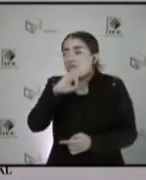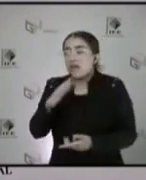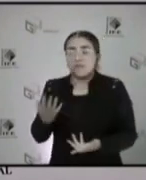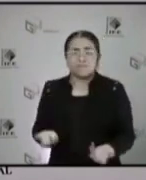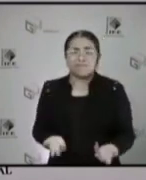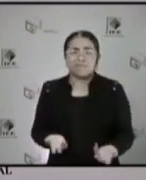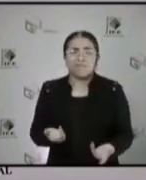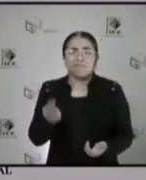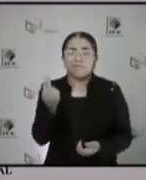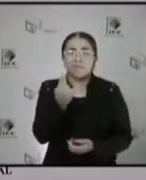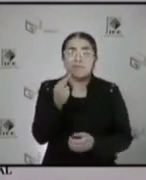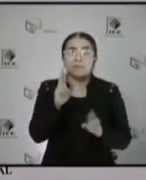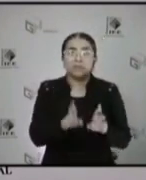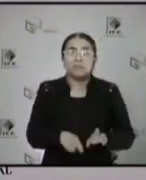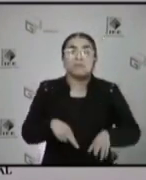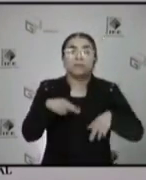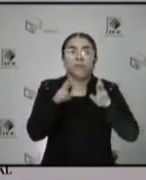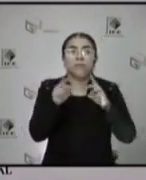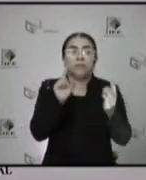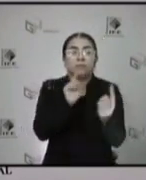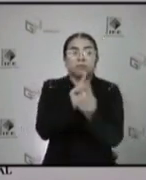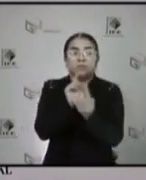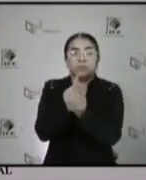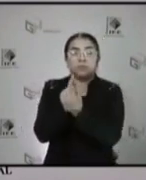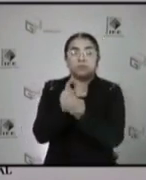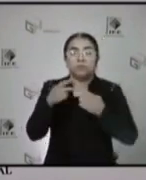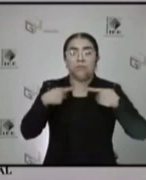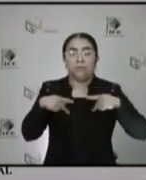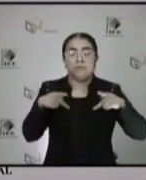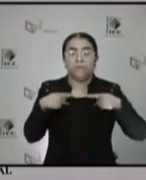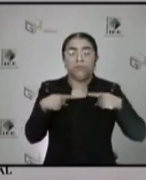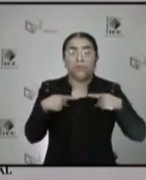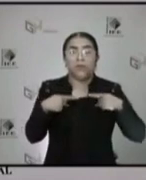Necesitamos representantes cerca de la gente. Miren, paisanos,